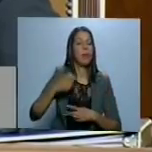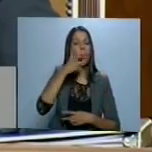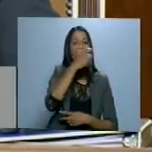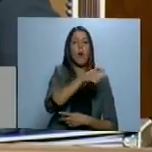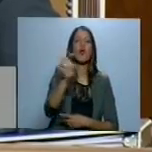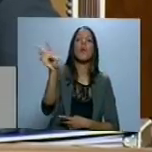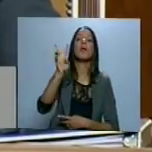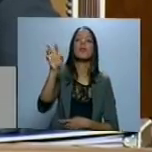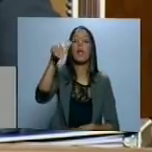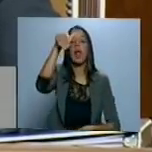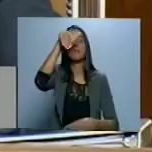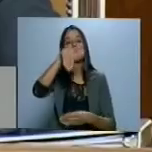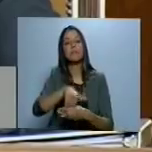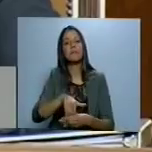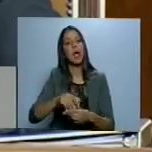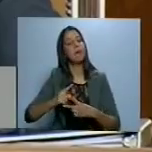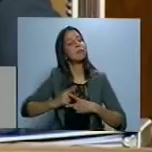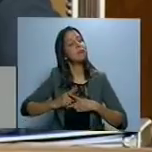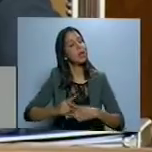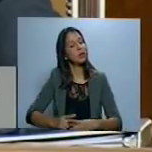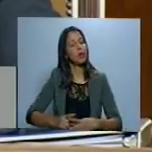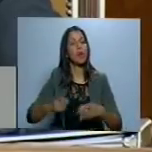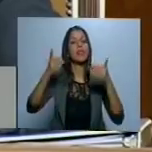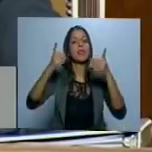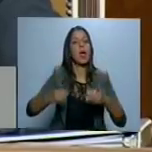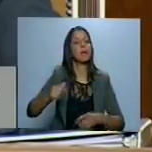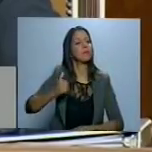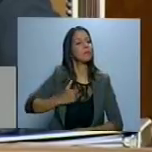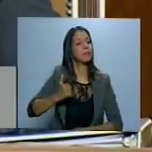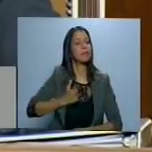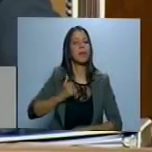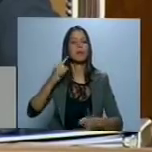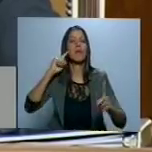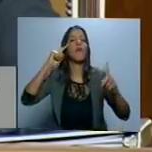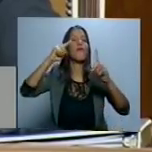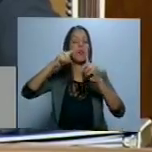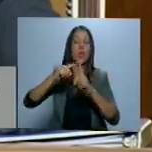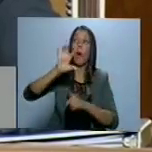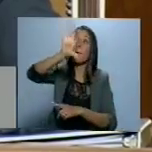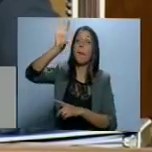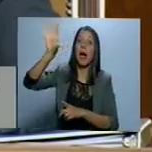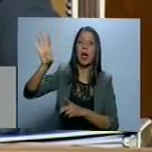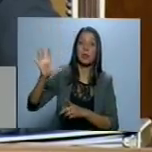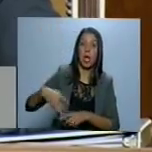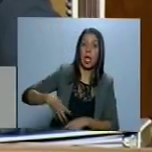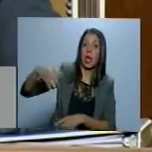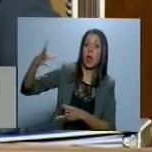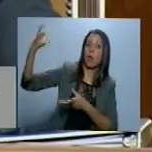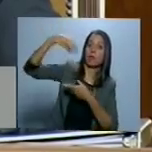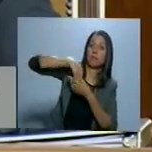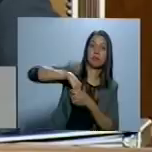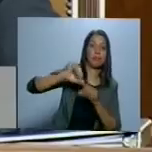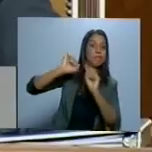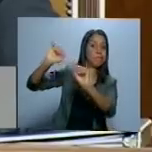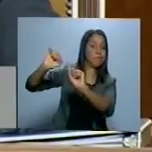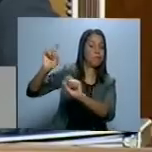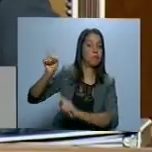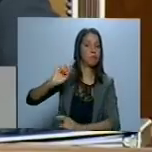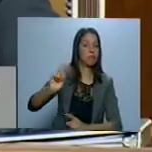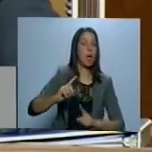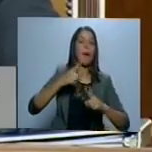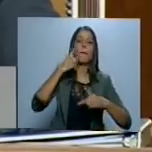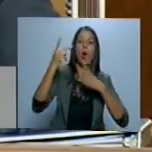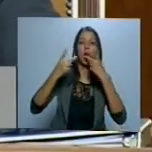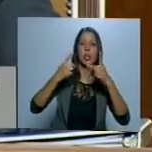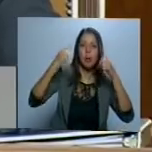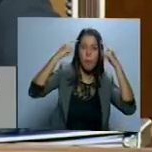pueblo venezolano de decidir libremente su destino sin injerencia de potencias extranjeras y de dirimir sus diferencias